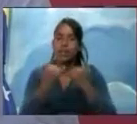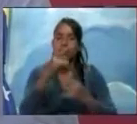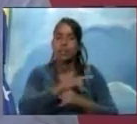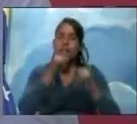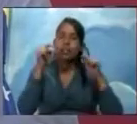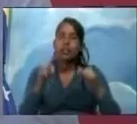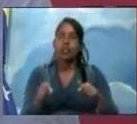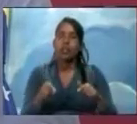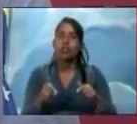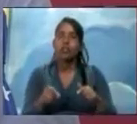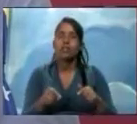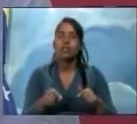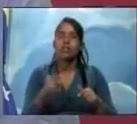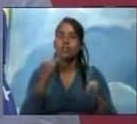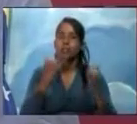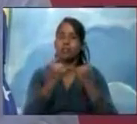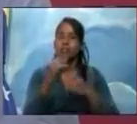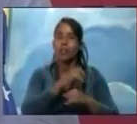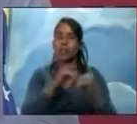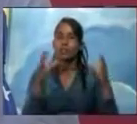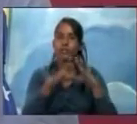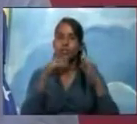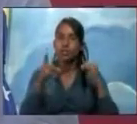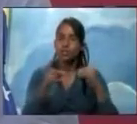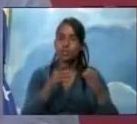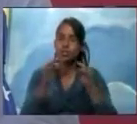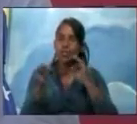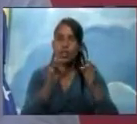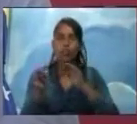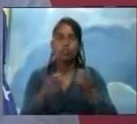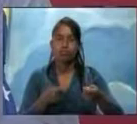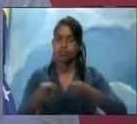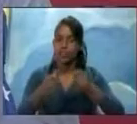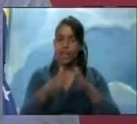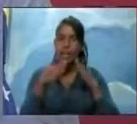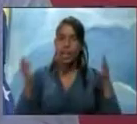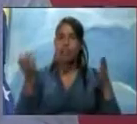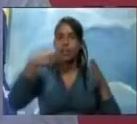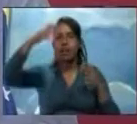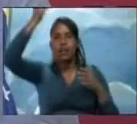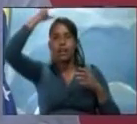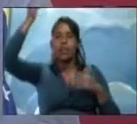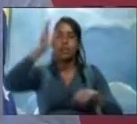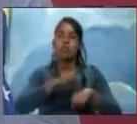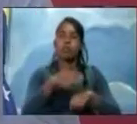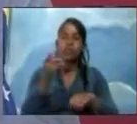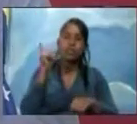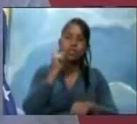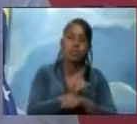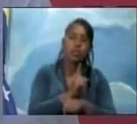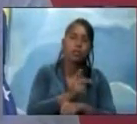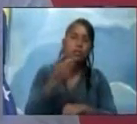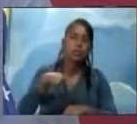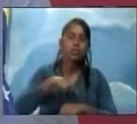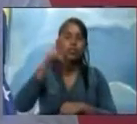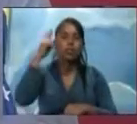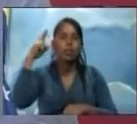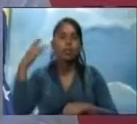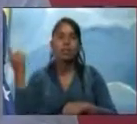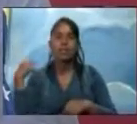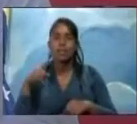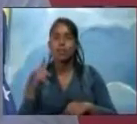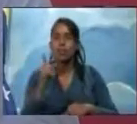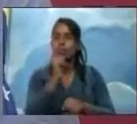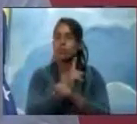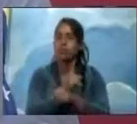esto. El final de todos esos dominios, esos grandes reyes, porque solamente nosotros sabemos que tenemos un